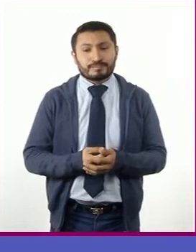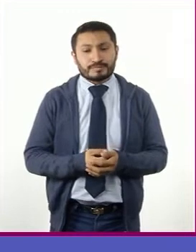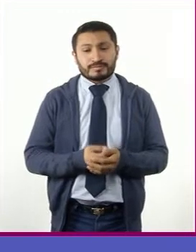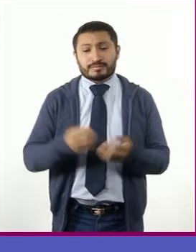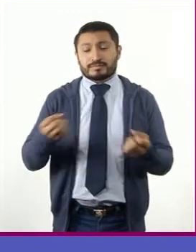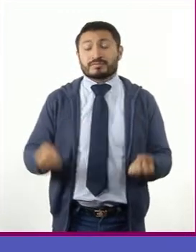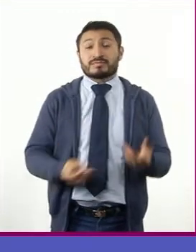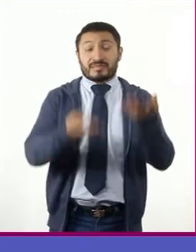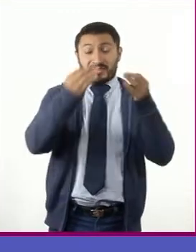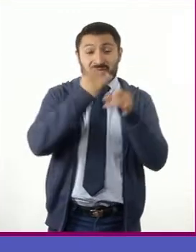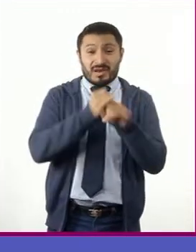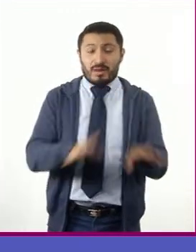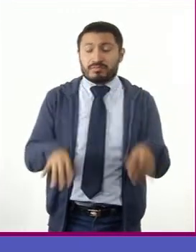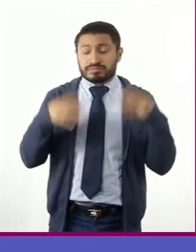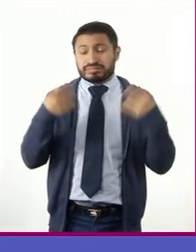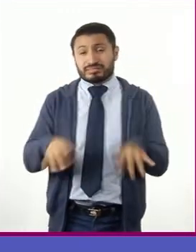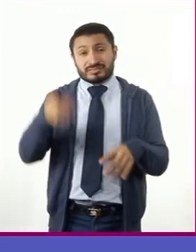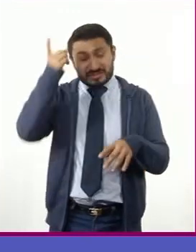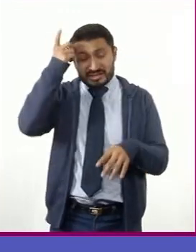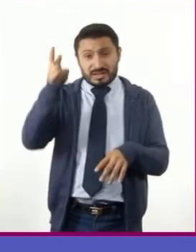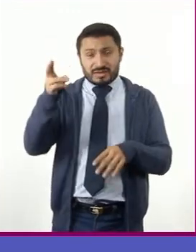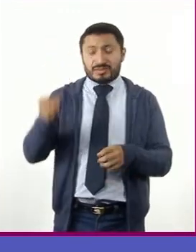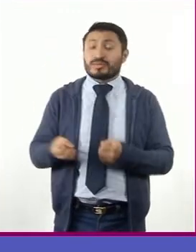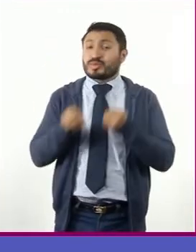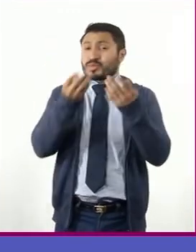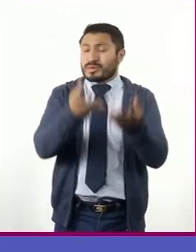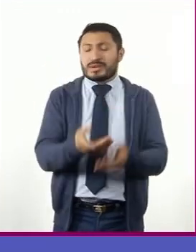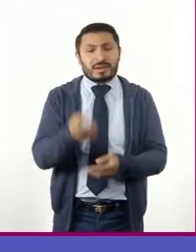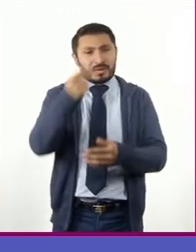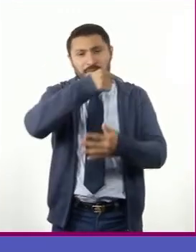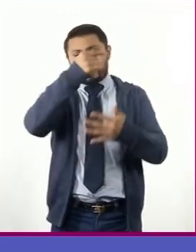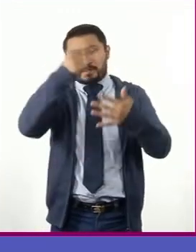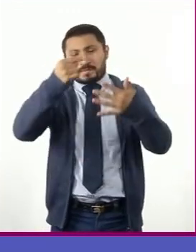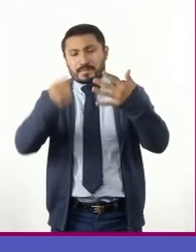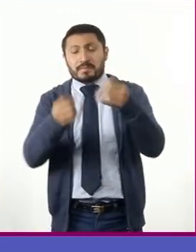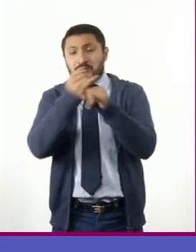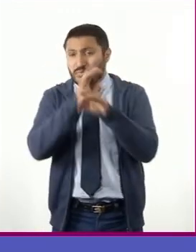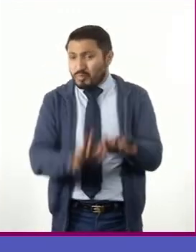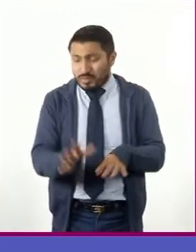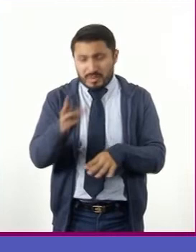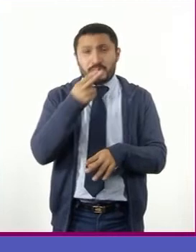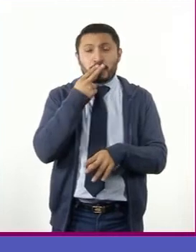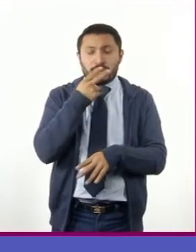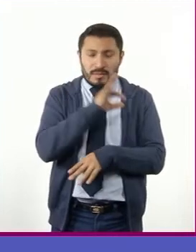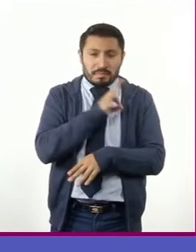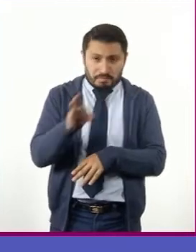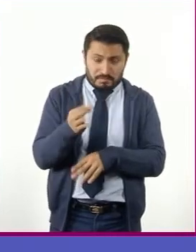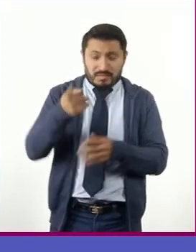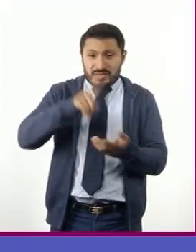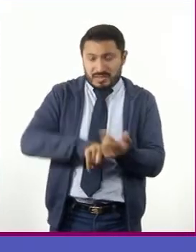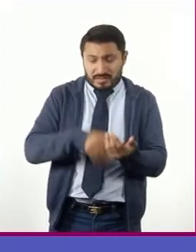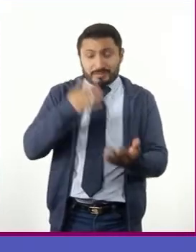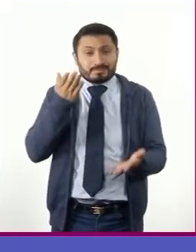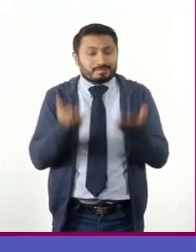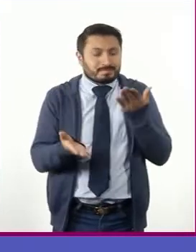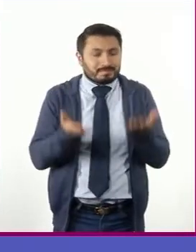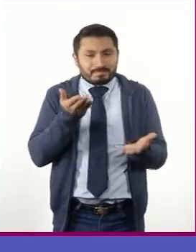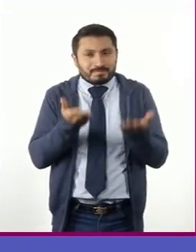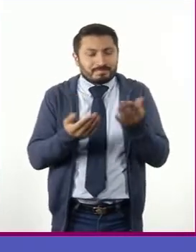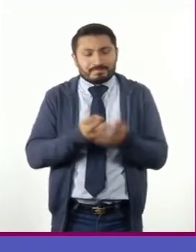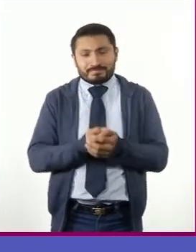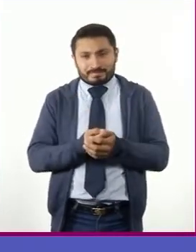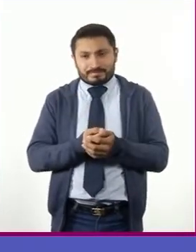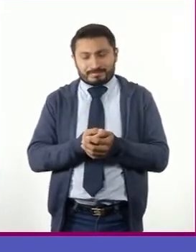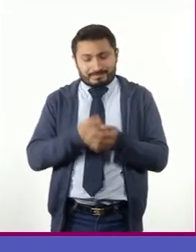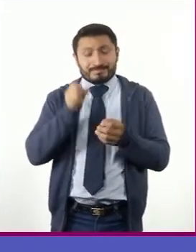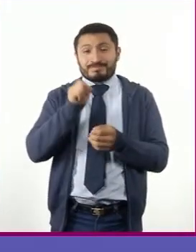¡Cuánta información! El doctor nos proporcionó una serie de datos que podemos utilizar en nuestra comparación. Nos